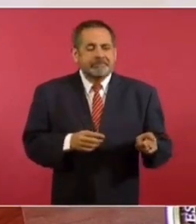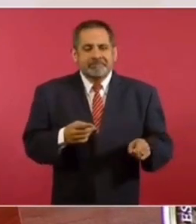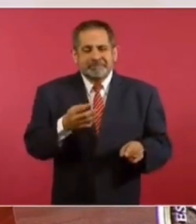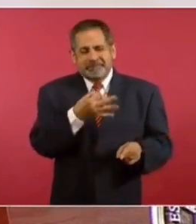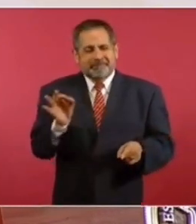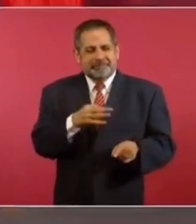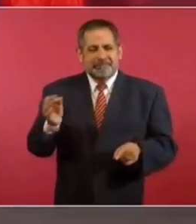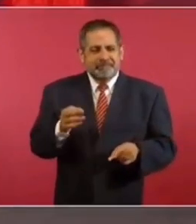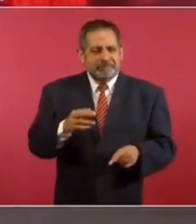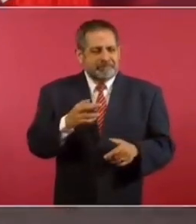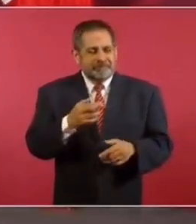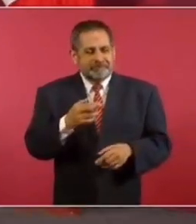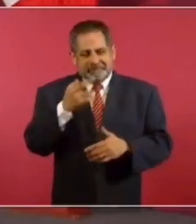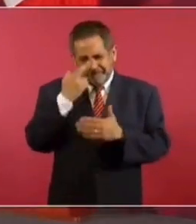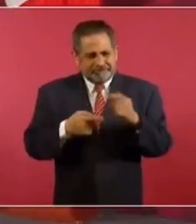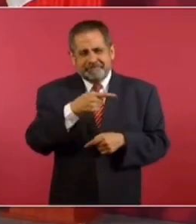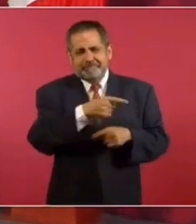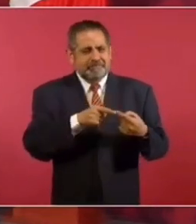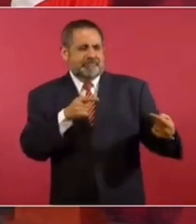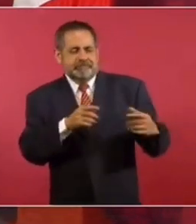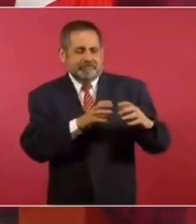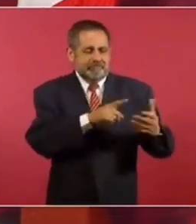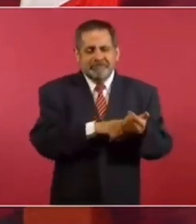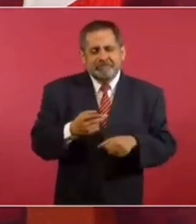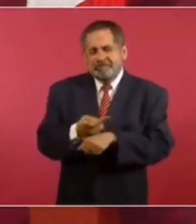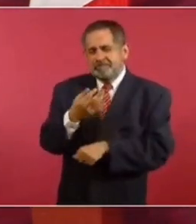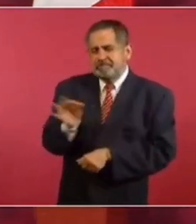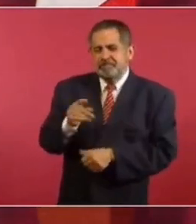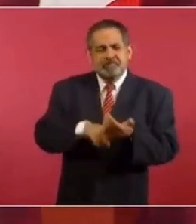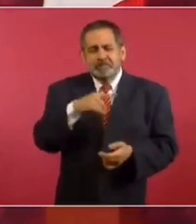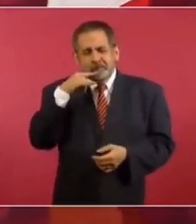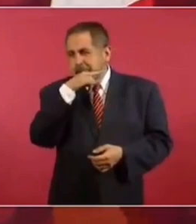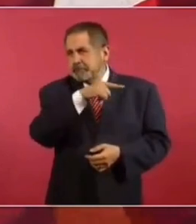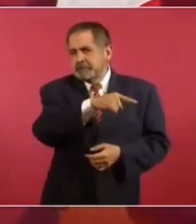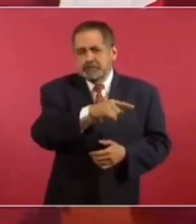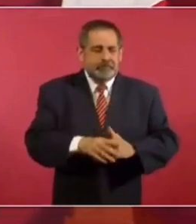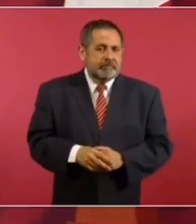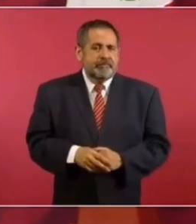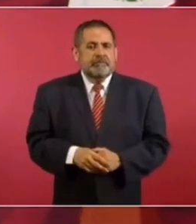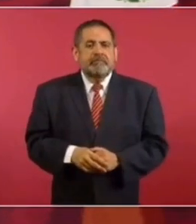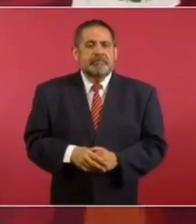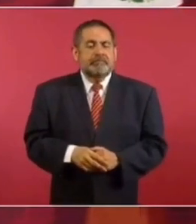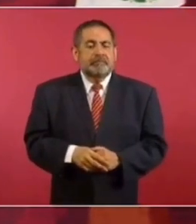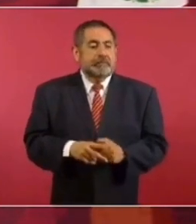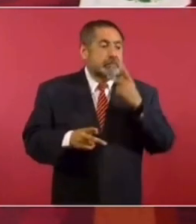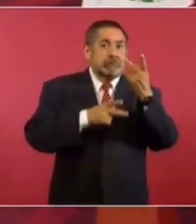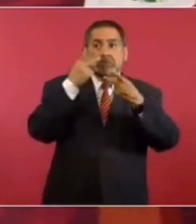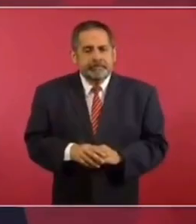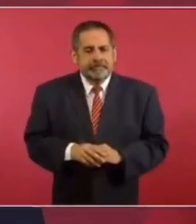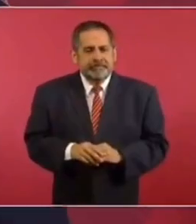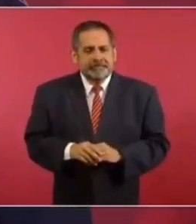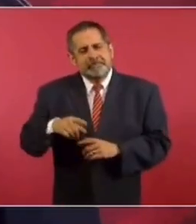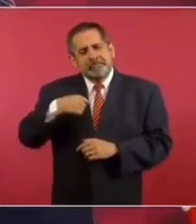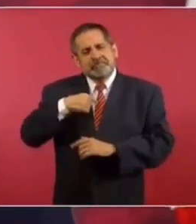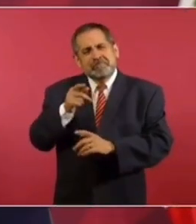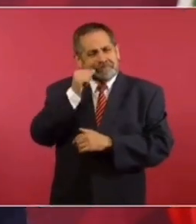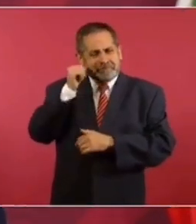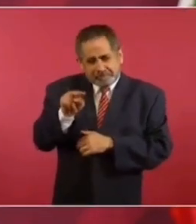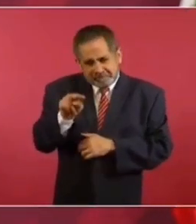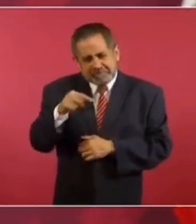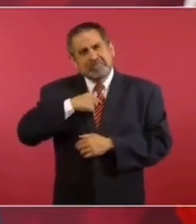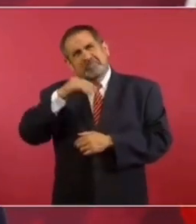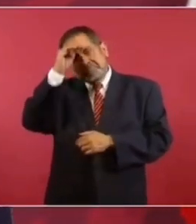grosera de la oposición conservadora, muy hipócrita, que hacen escándalos de todo, ¿no? Me quedé pensando